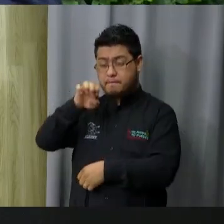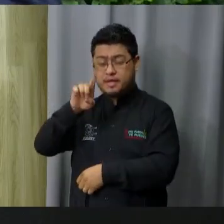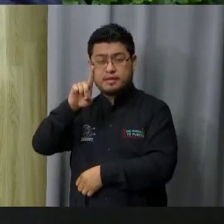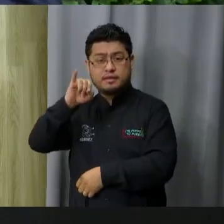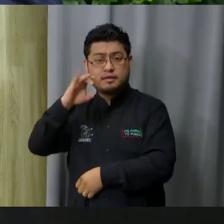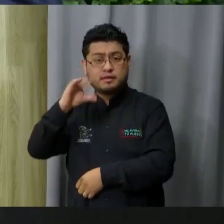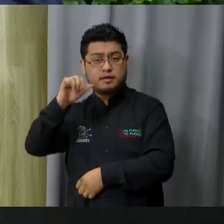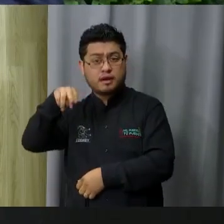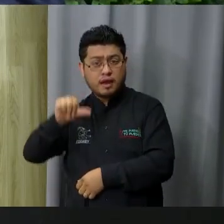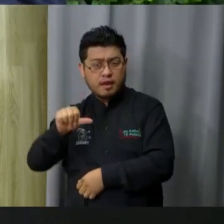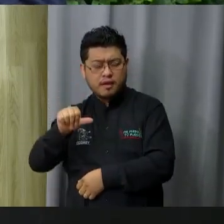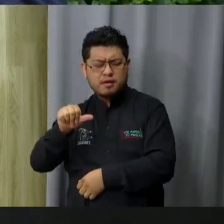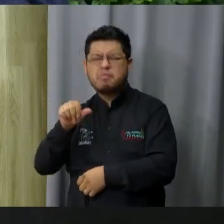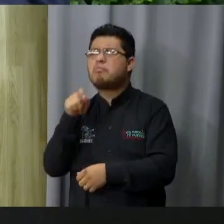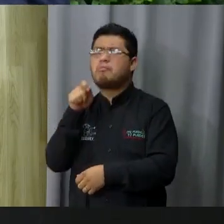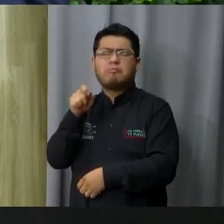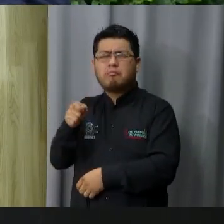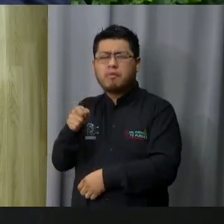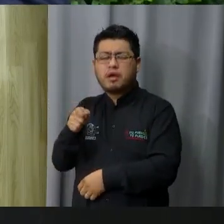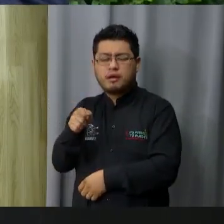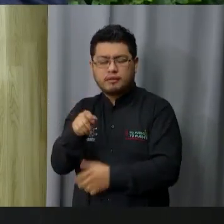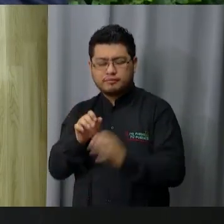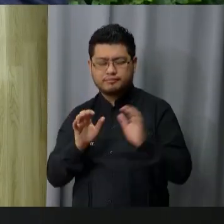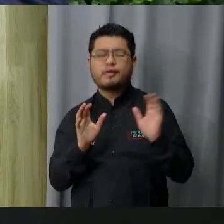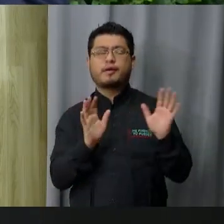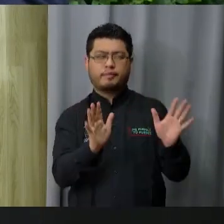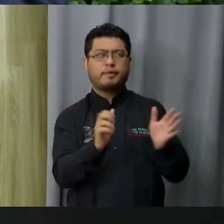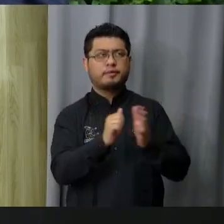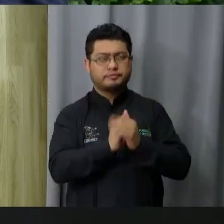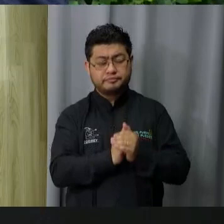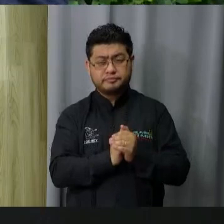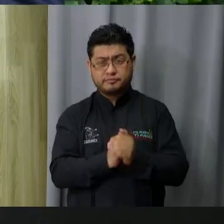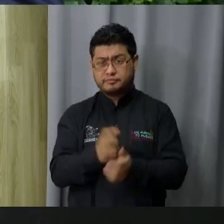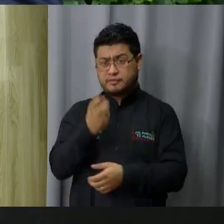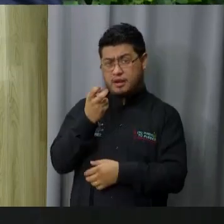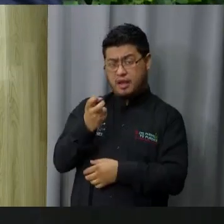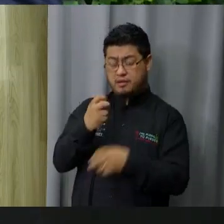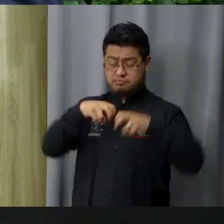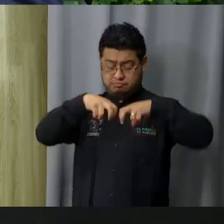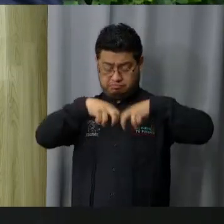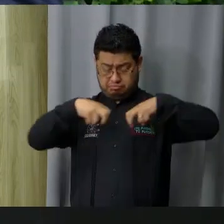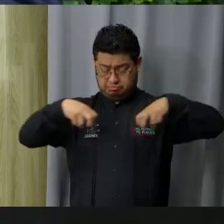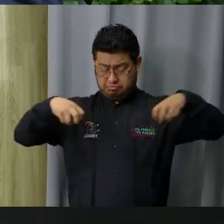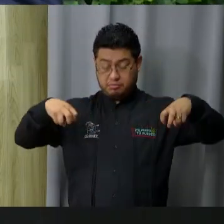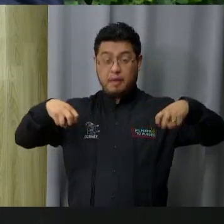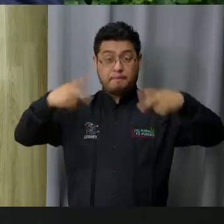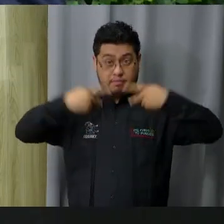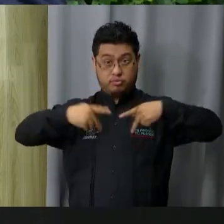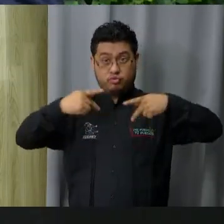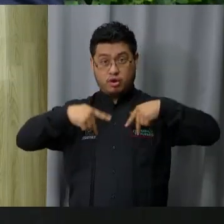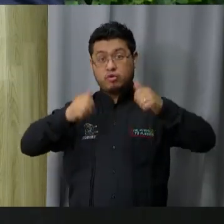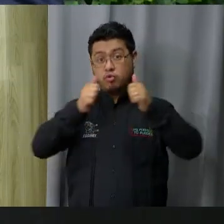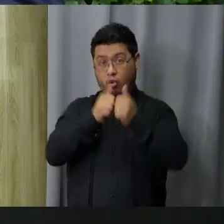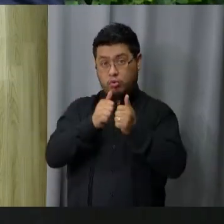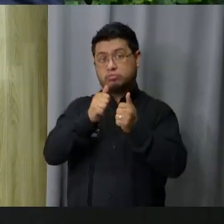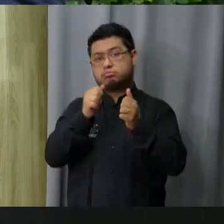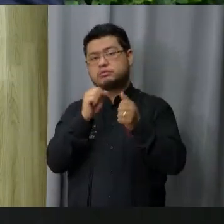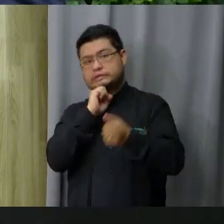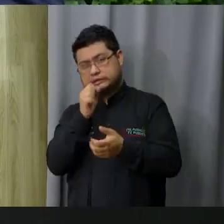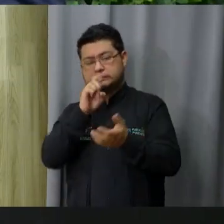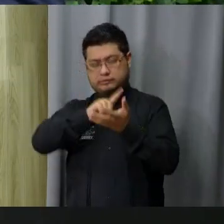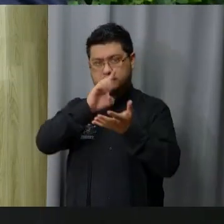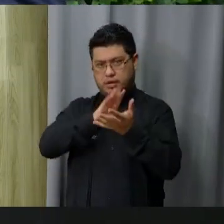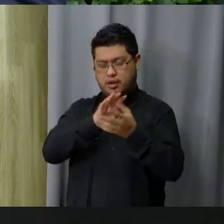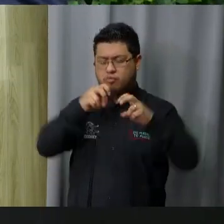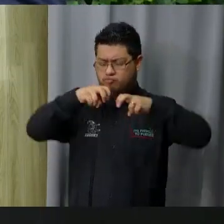bueno, viene siendo una especie de vivencias que nos transmiten personajes,